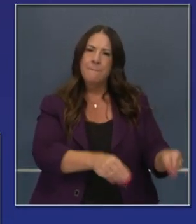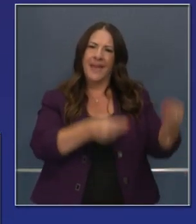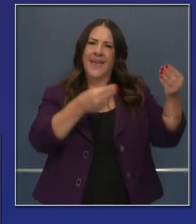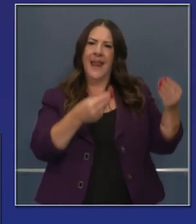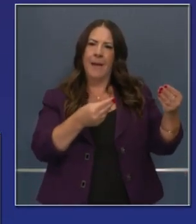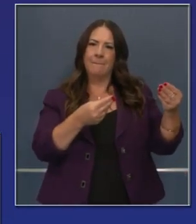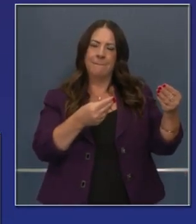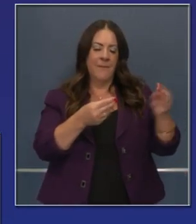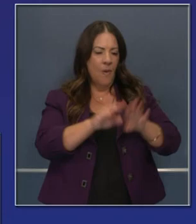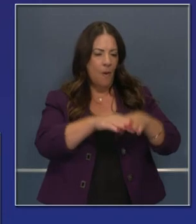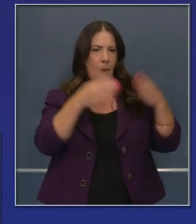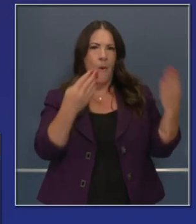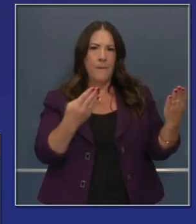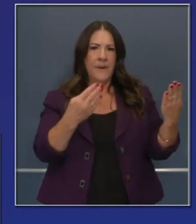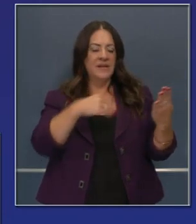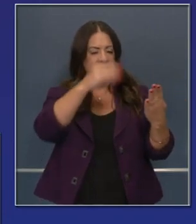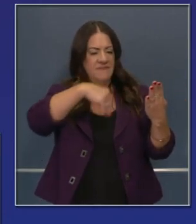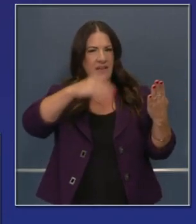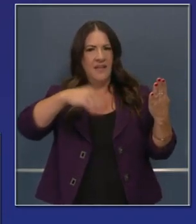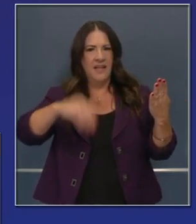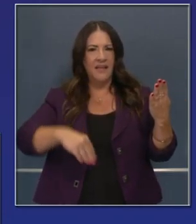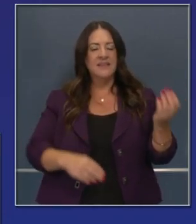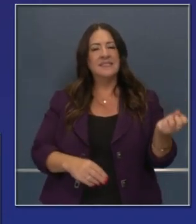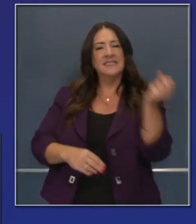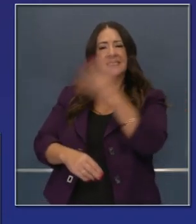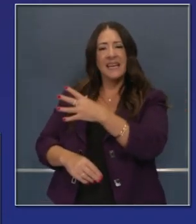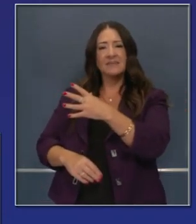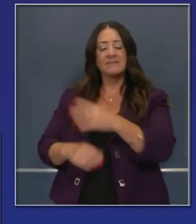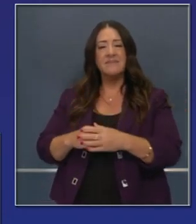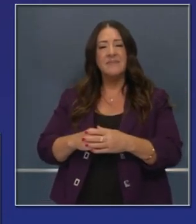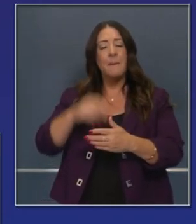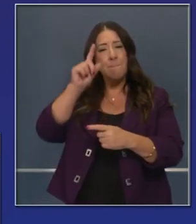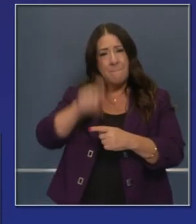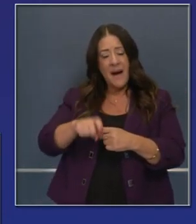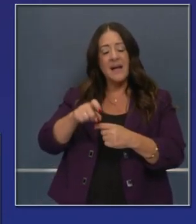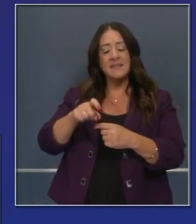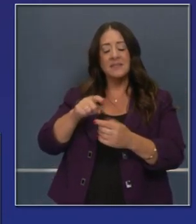ese sobre, completar el formulario y enviarlo. Tenemos hasta el